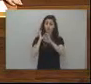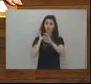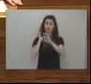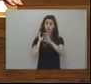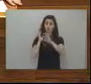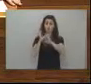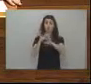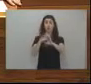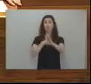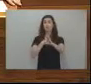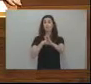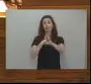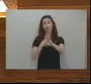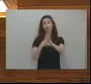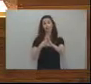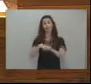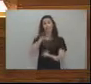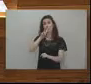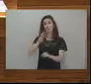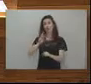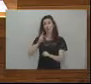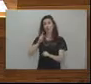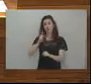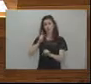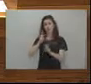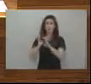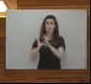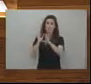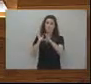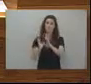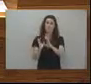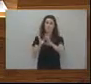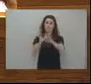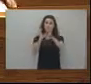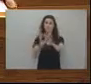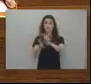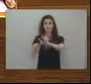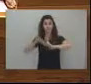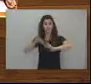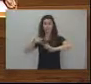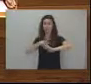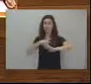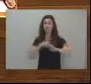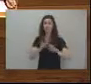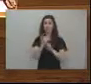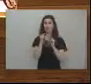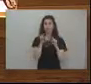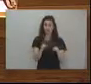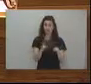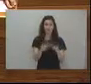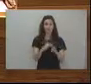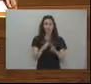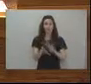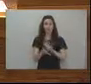no puede ir a 100 kilómetros por hora porque tiene paradas y cuando tiene paradas no puede coger velocidad. Eso es lo que creemos que va a pasar y por eso creemos que es necesario la alta